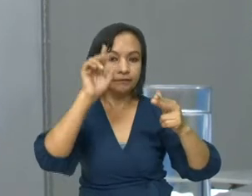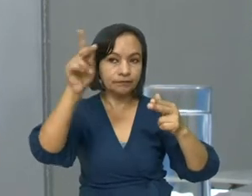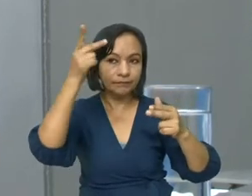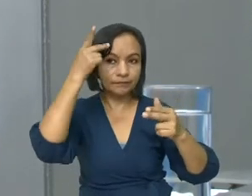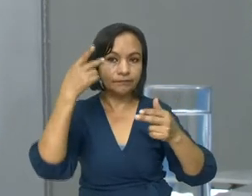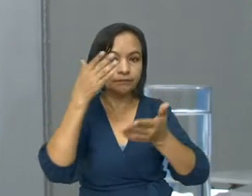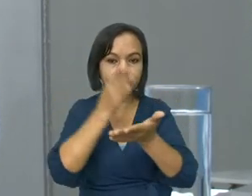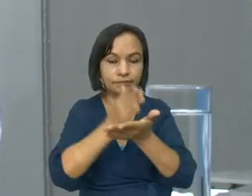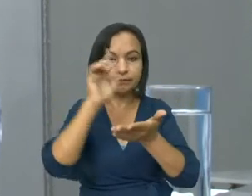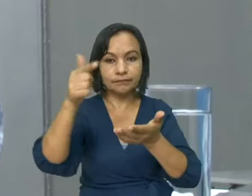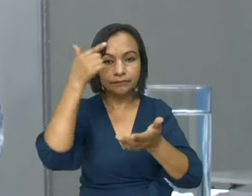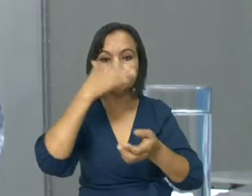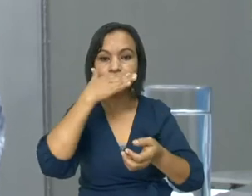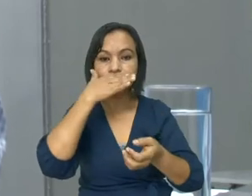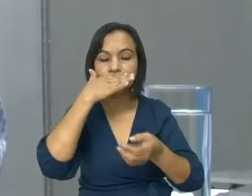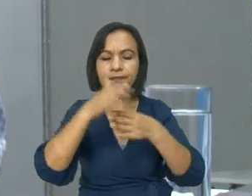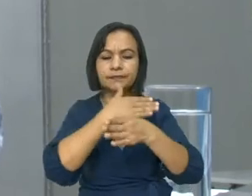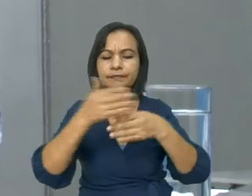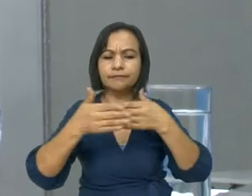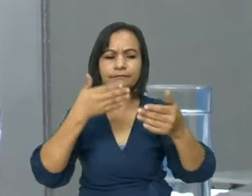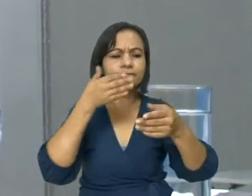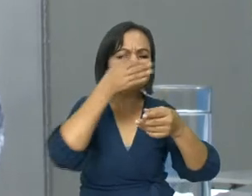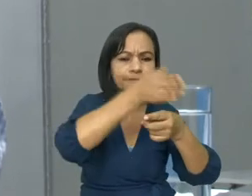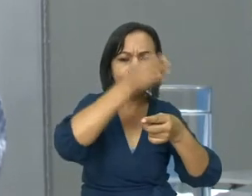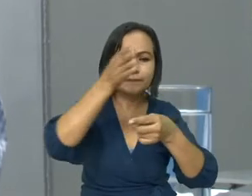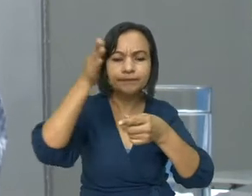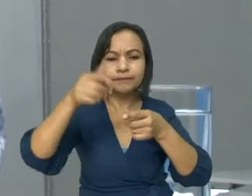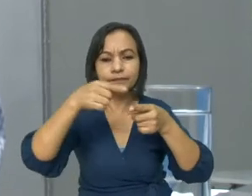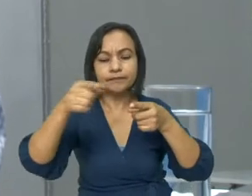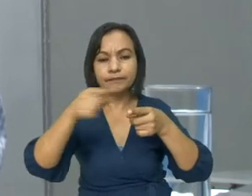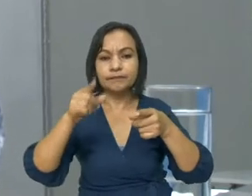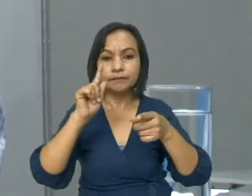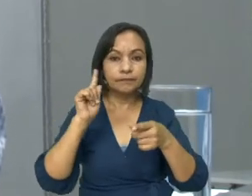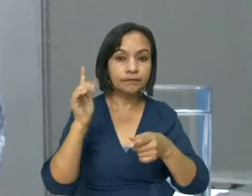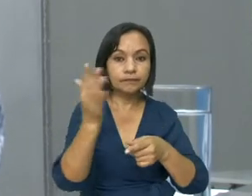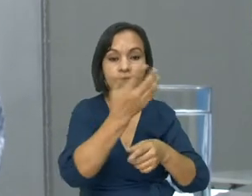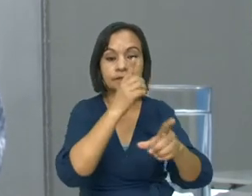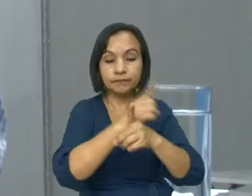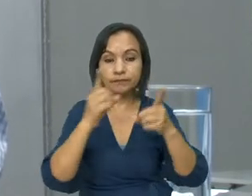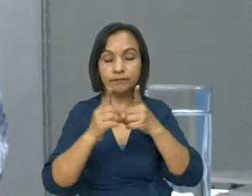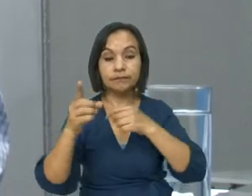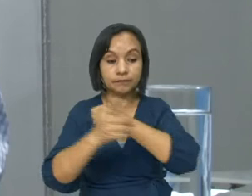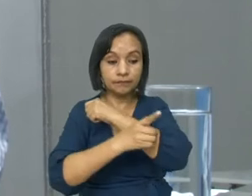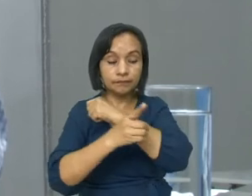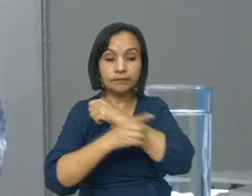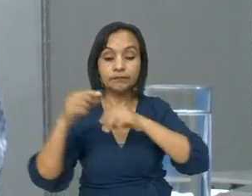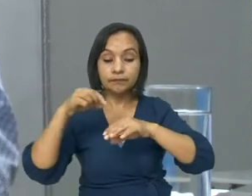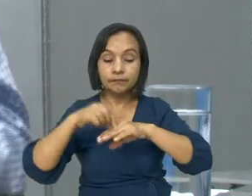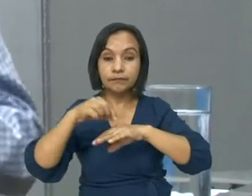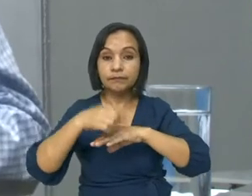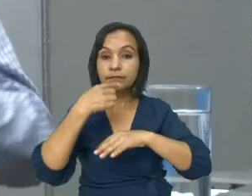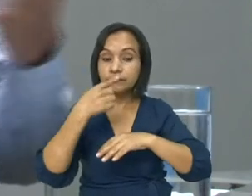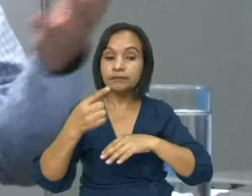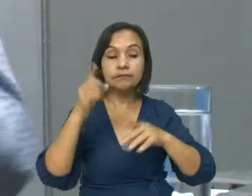tiene nuestro gobierno de llegar a los lugares más recónditos. Nadie se tiene que quedar atrás, es la consigna del comandante Daniel y la compañera Rosario, por